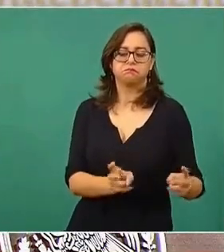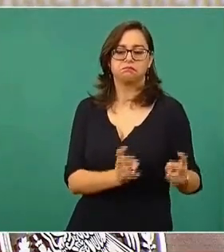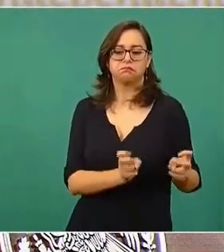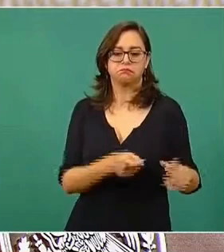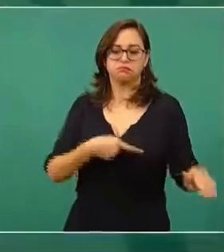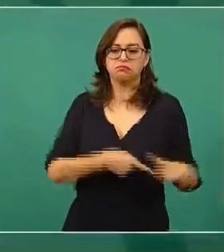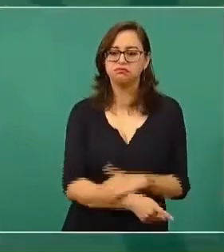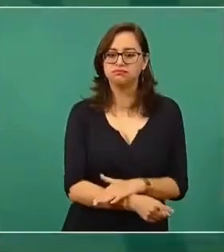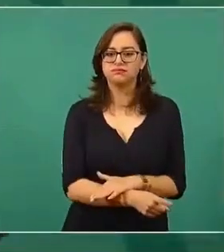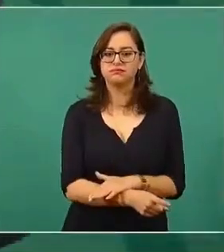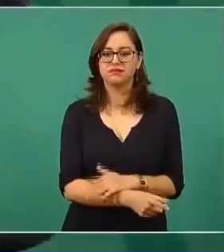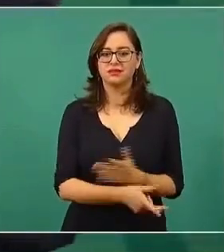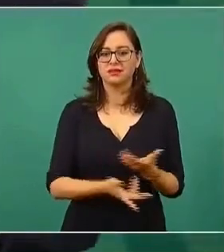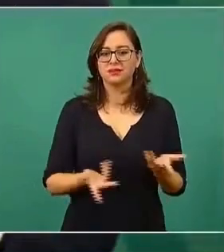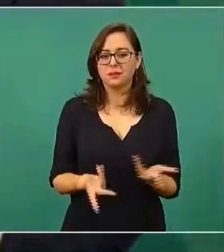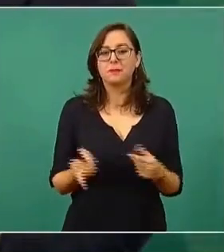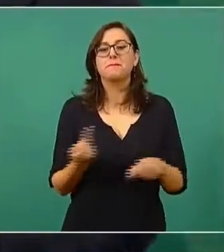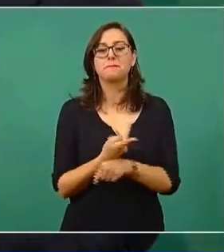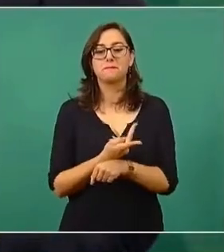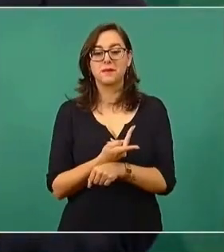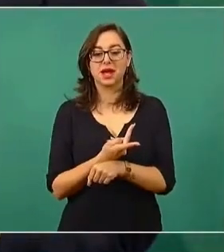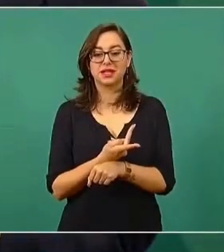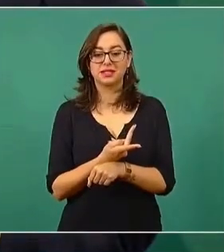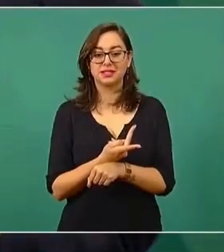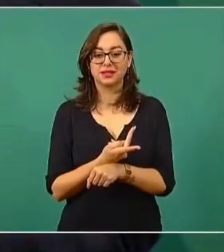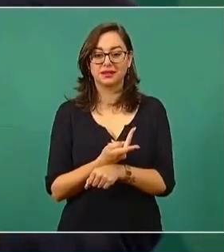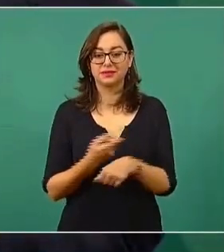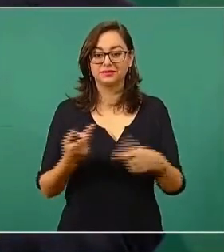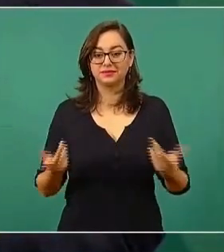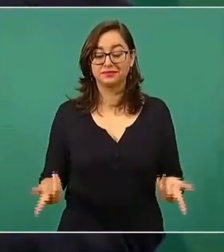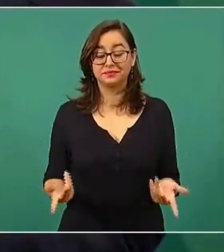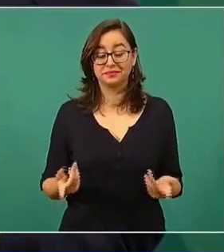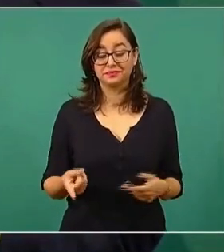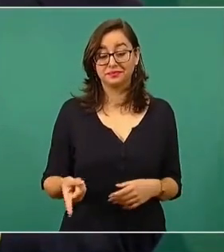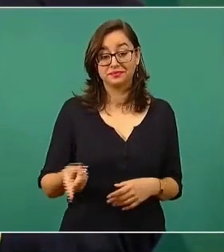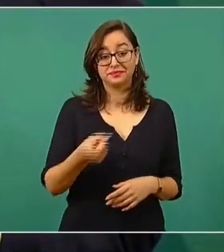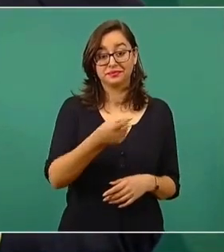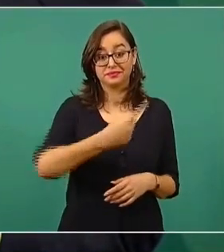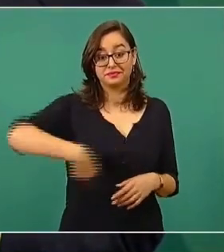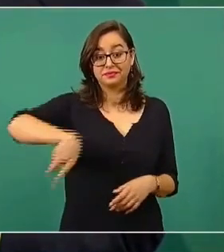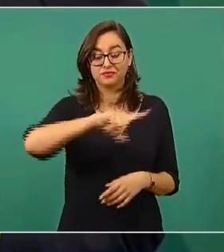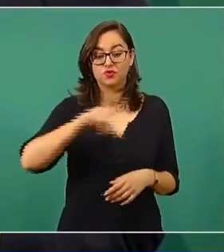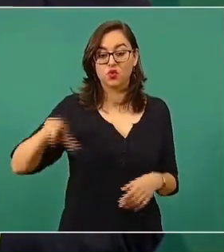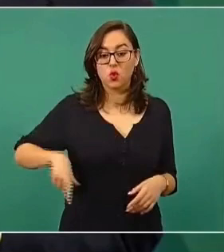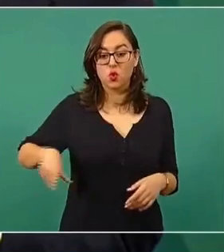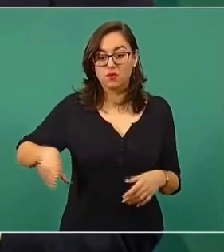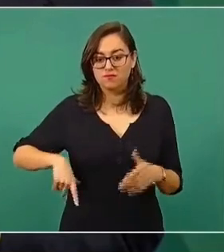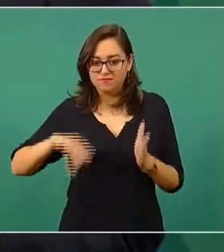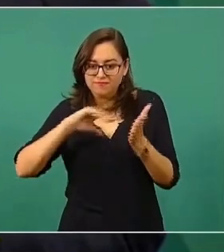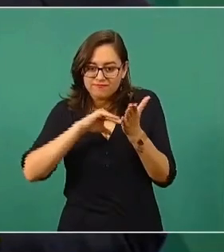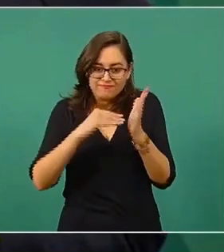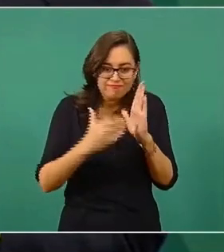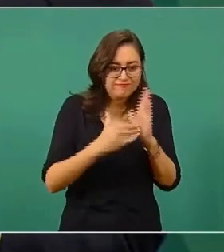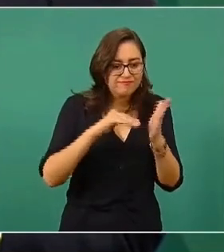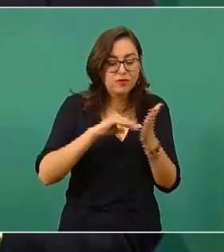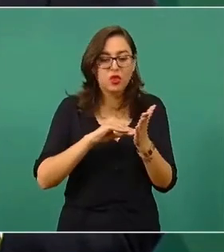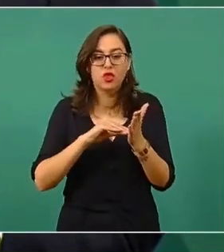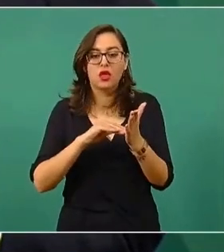Crearon una constelación de